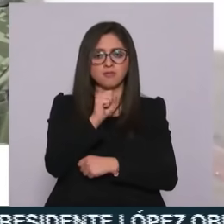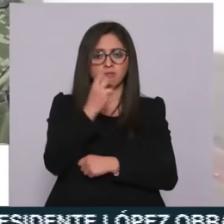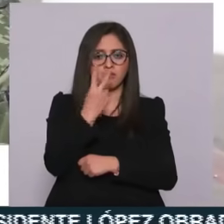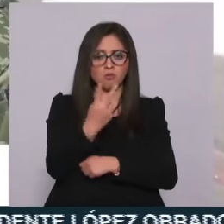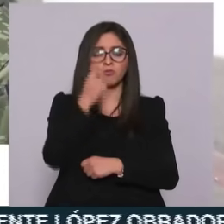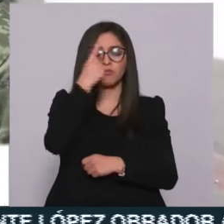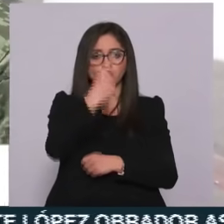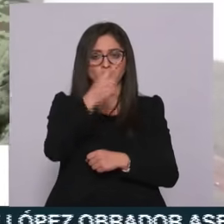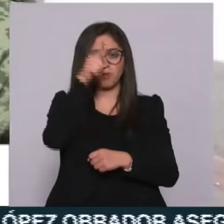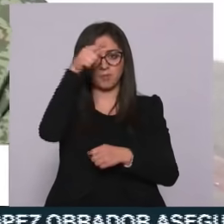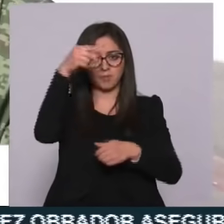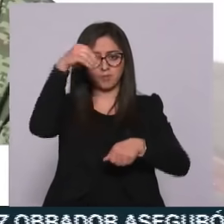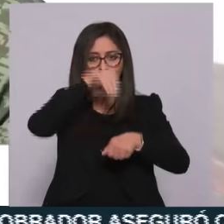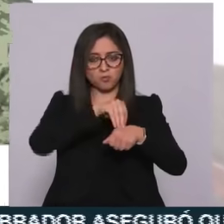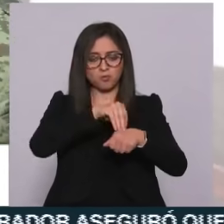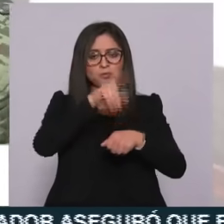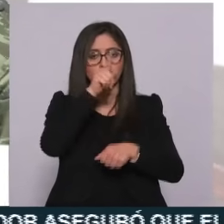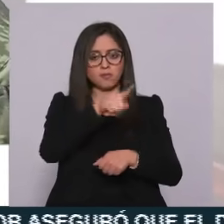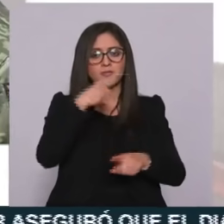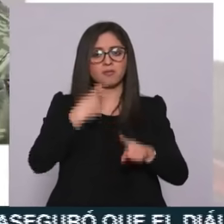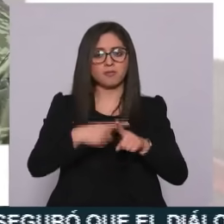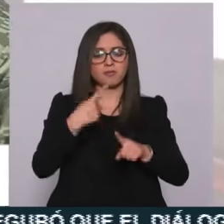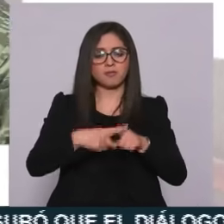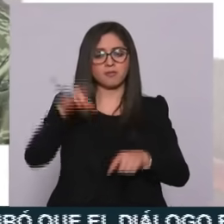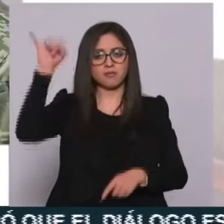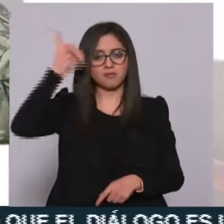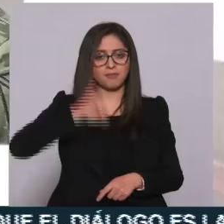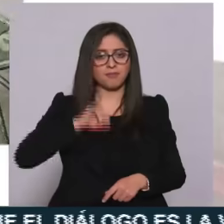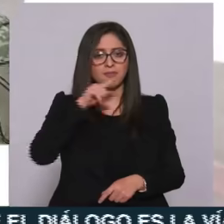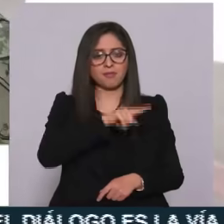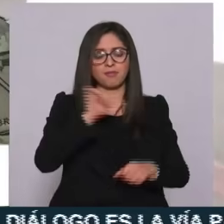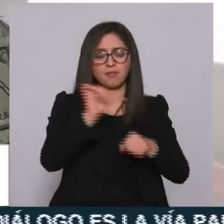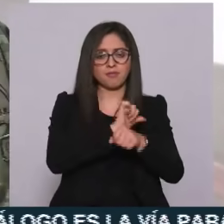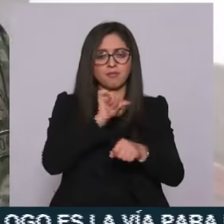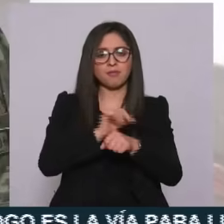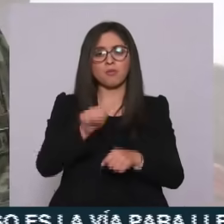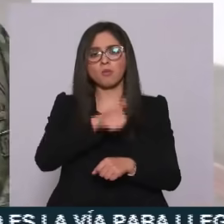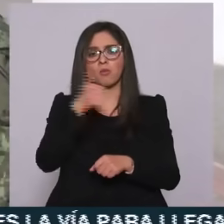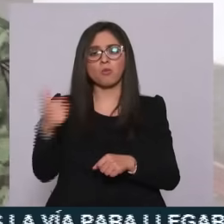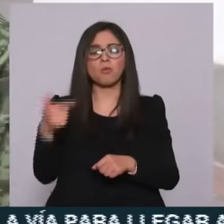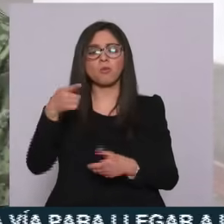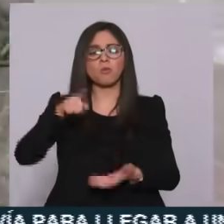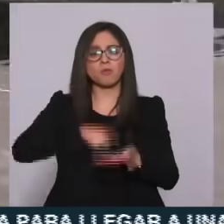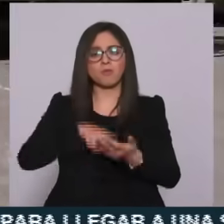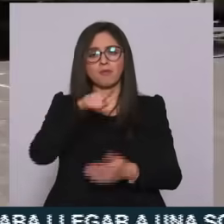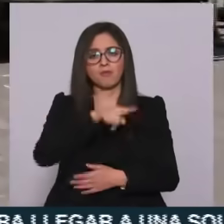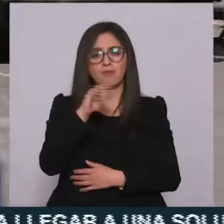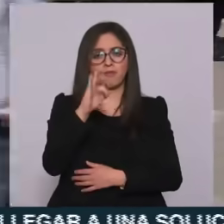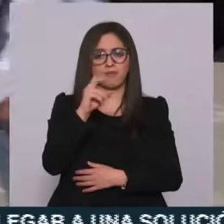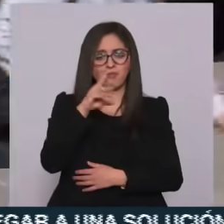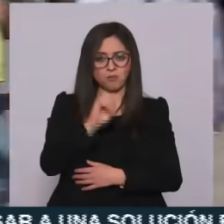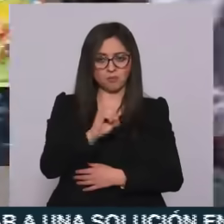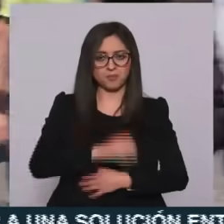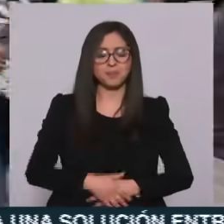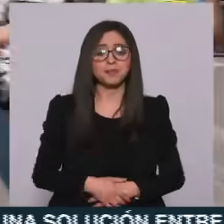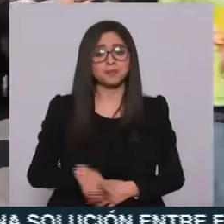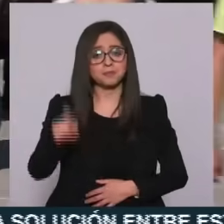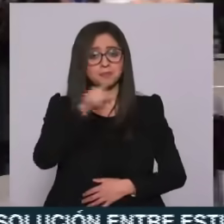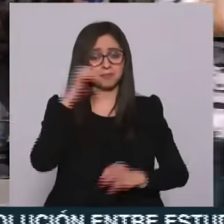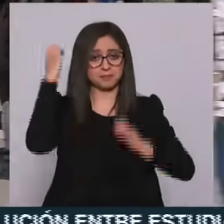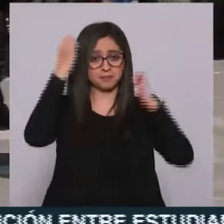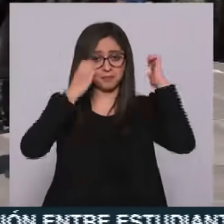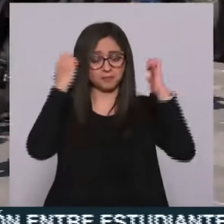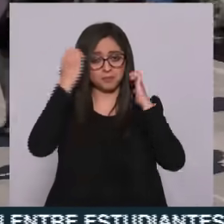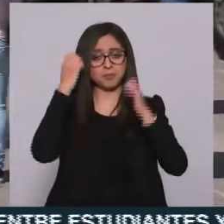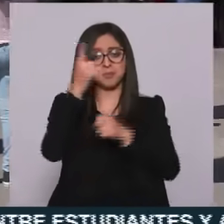que va emplastada ahí que es manipulada por el jefe de carro y asimismo la otra que va al lado del faro. La exposición militar La